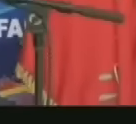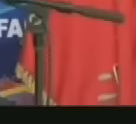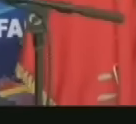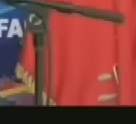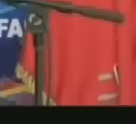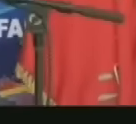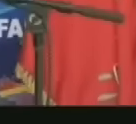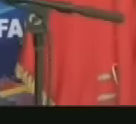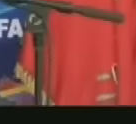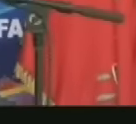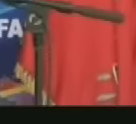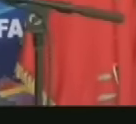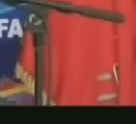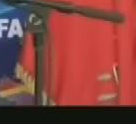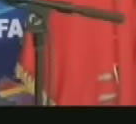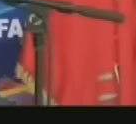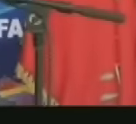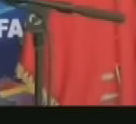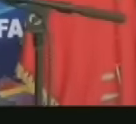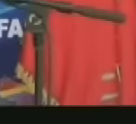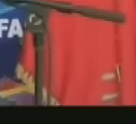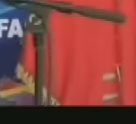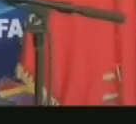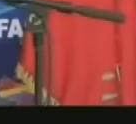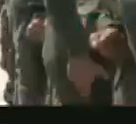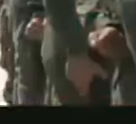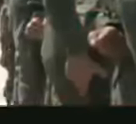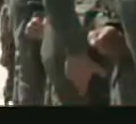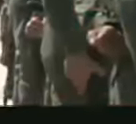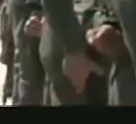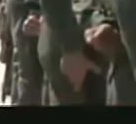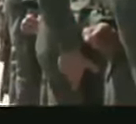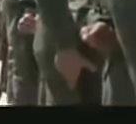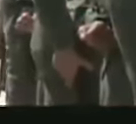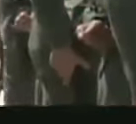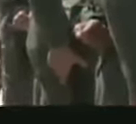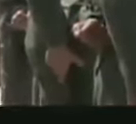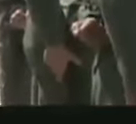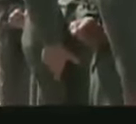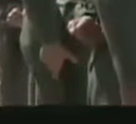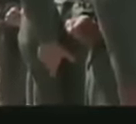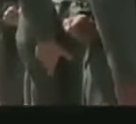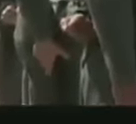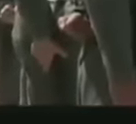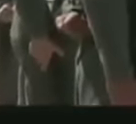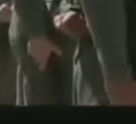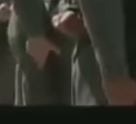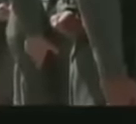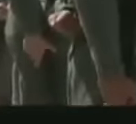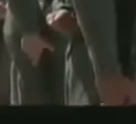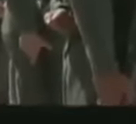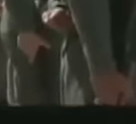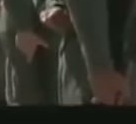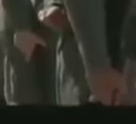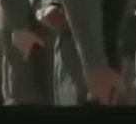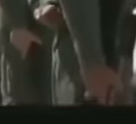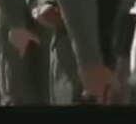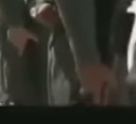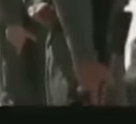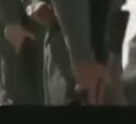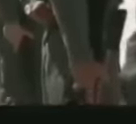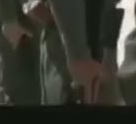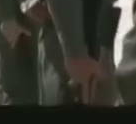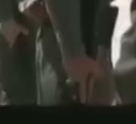realizar antes, durante y después de todo el proceso electoral. Hemos garantizado los despliegues de seguridad en